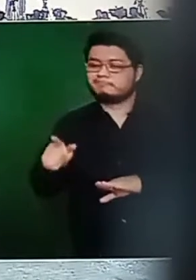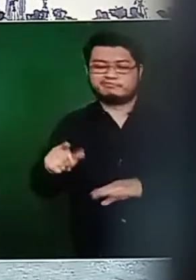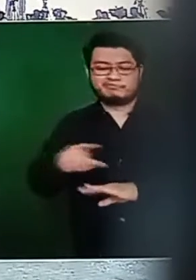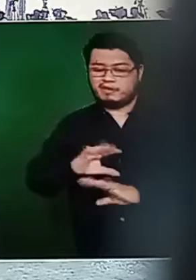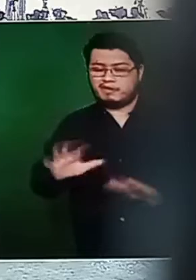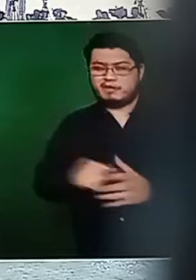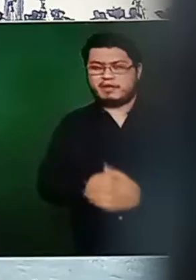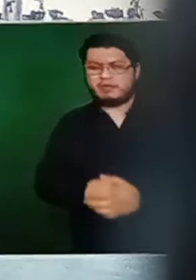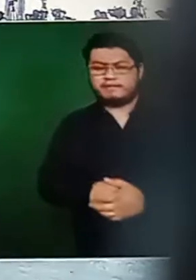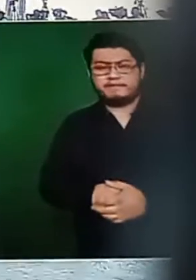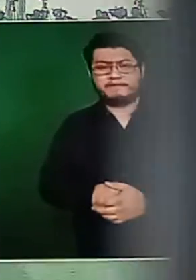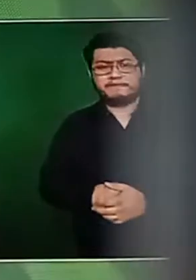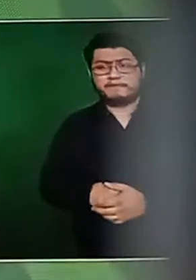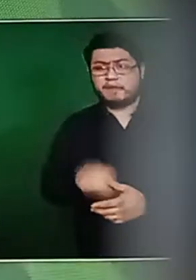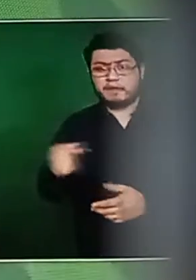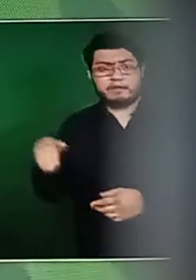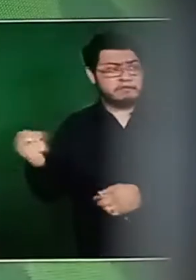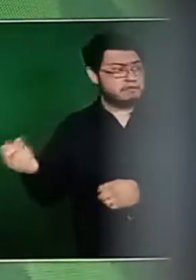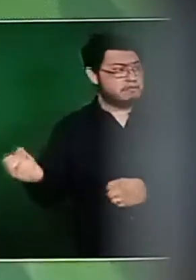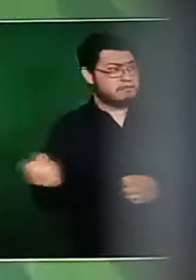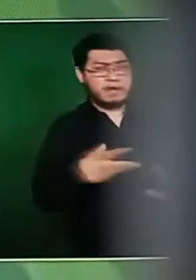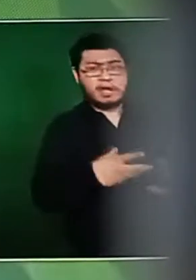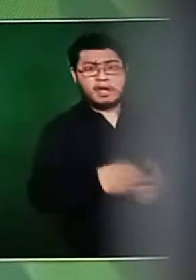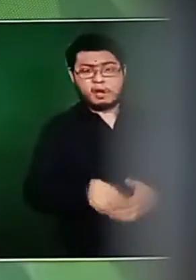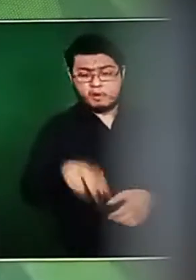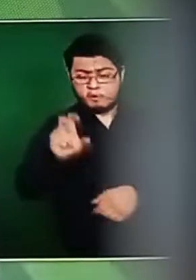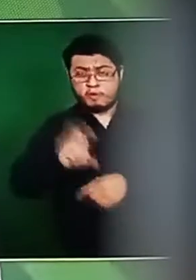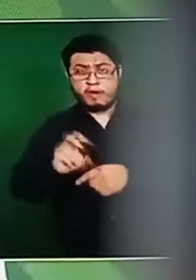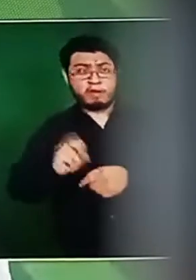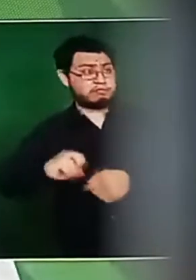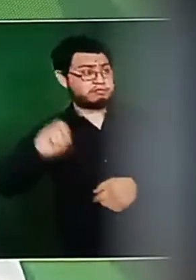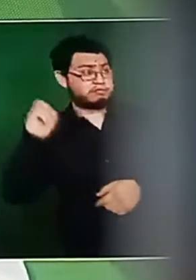nos mandó a tirar huevos.